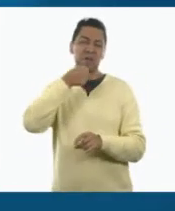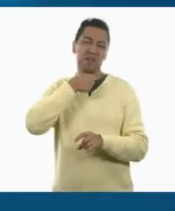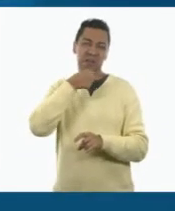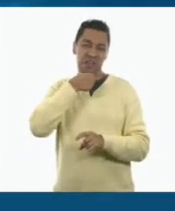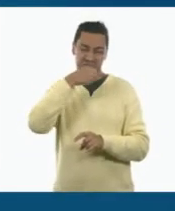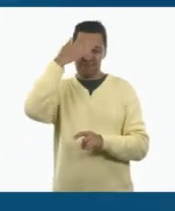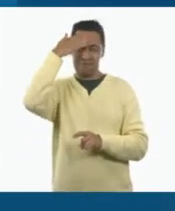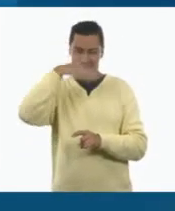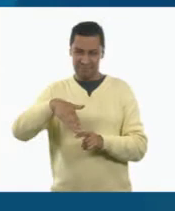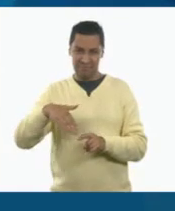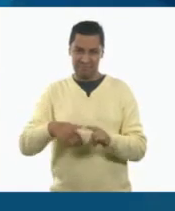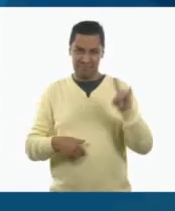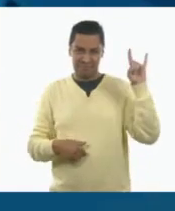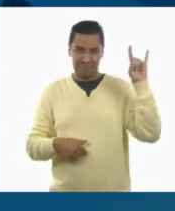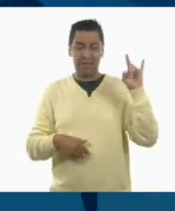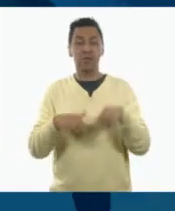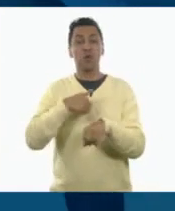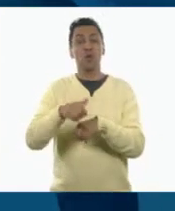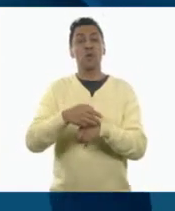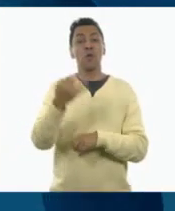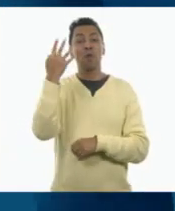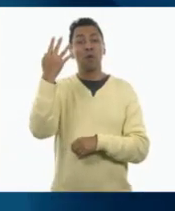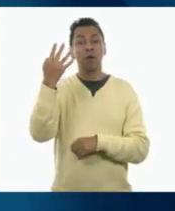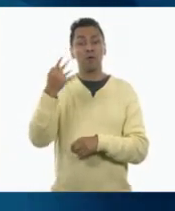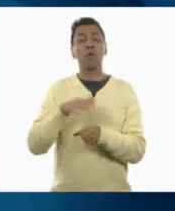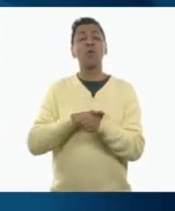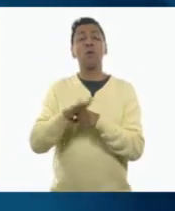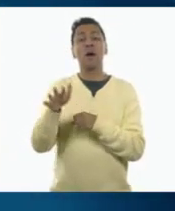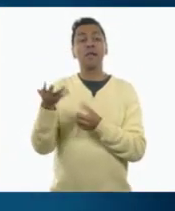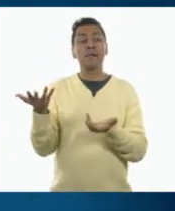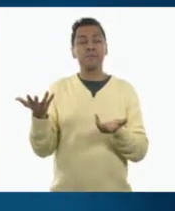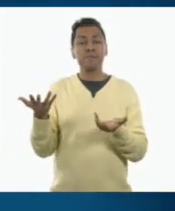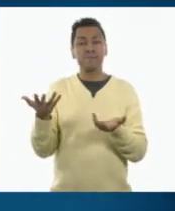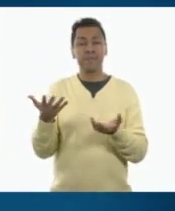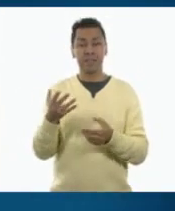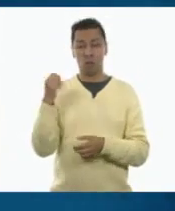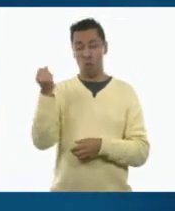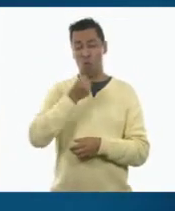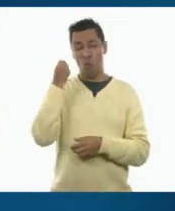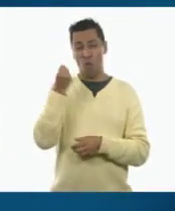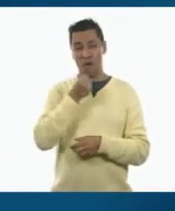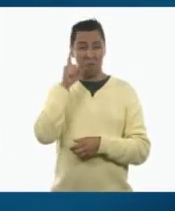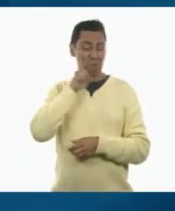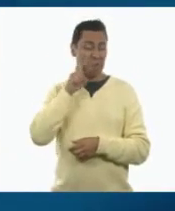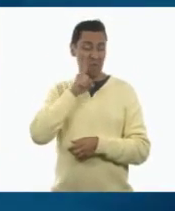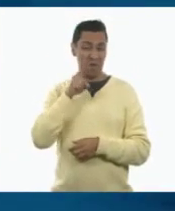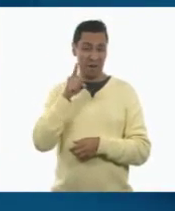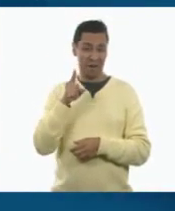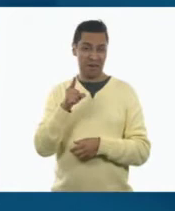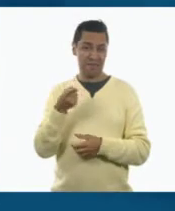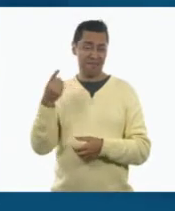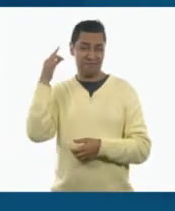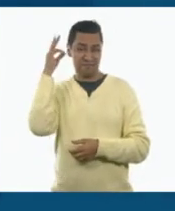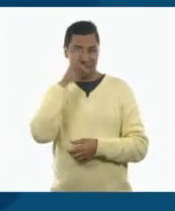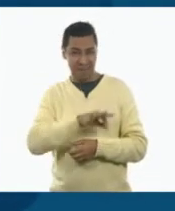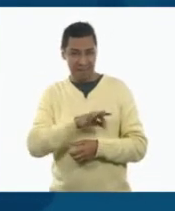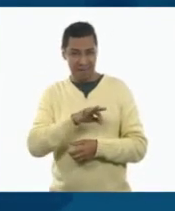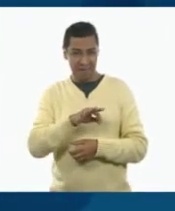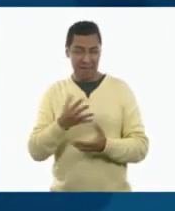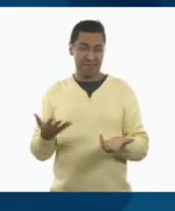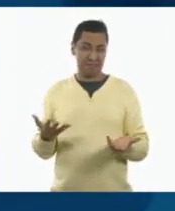más. El número 4. Las opciones eran la suerte de la fea, la bonita lo desea. Eso lo dije